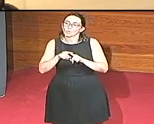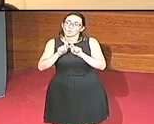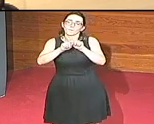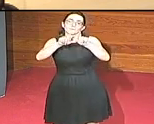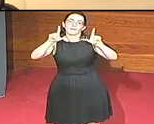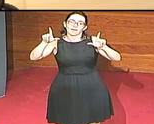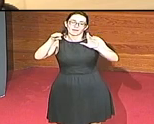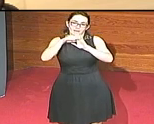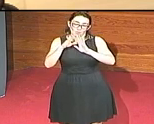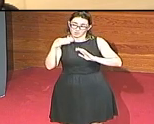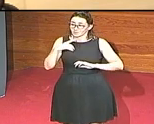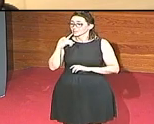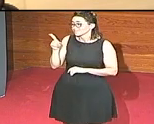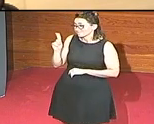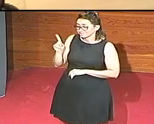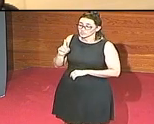gráficos